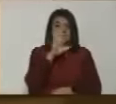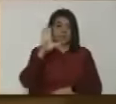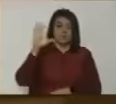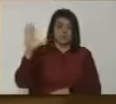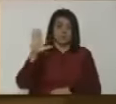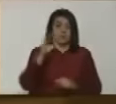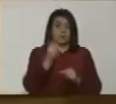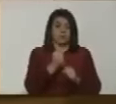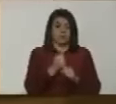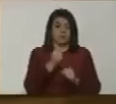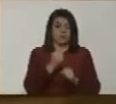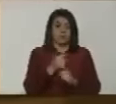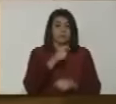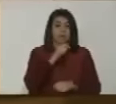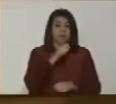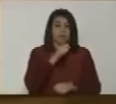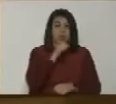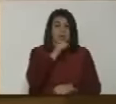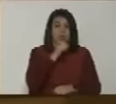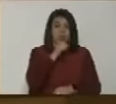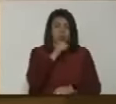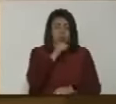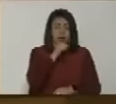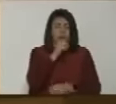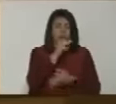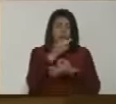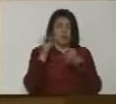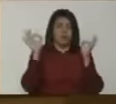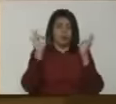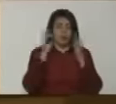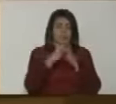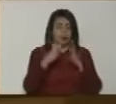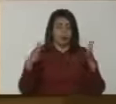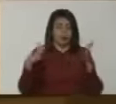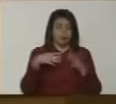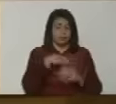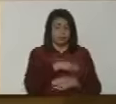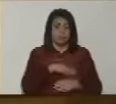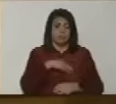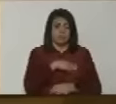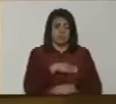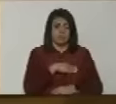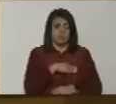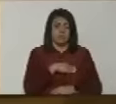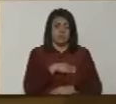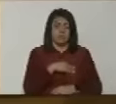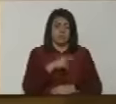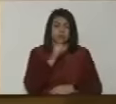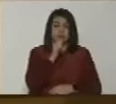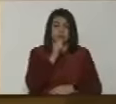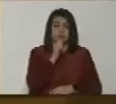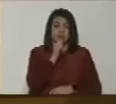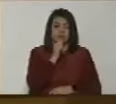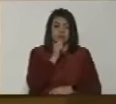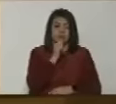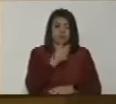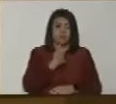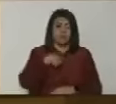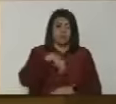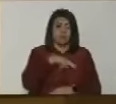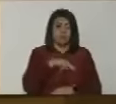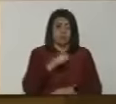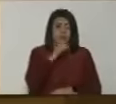los adultos y adultas mayores para el éxito de esta gran misión. ¿Con quién? Con